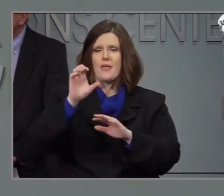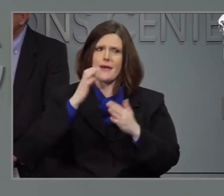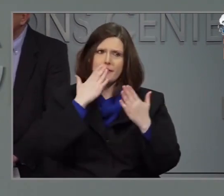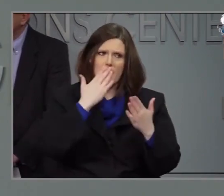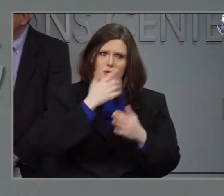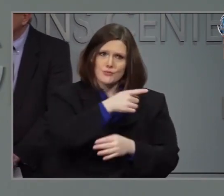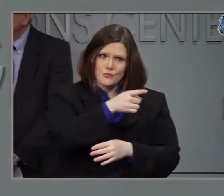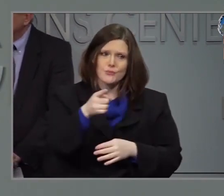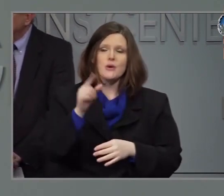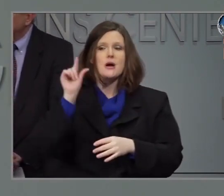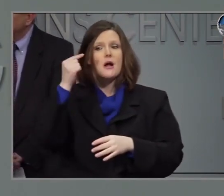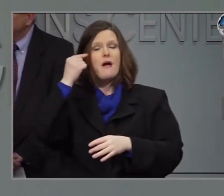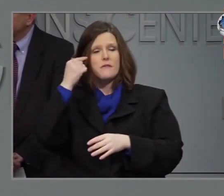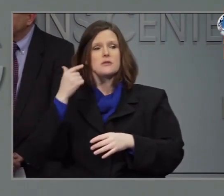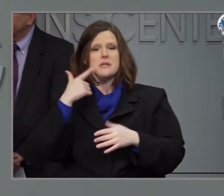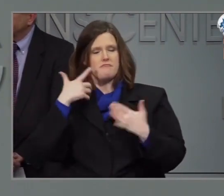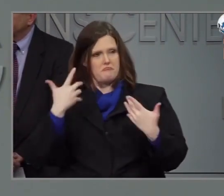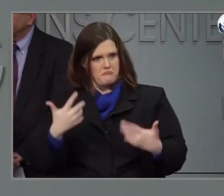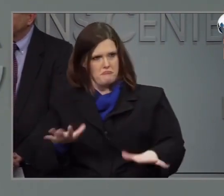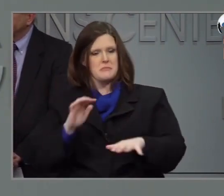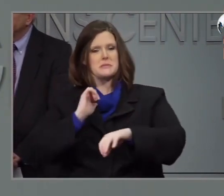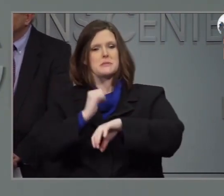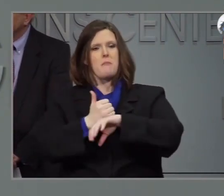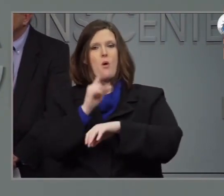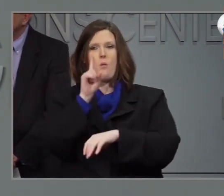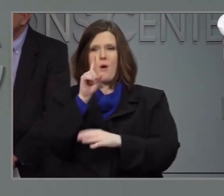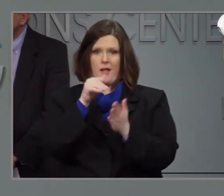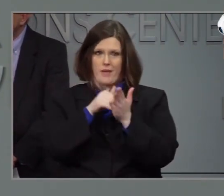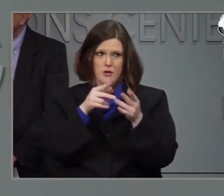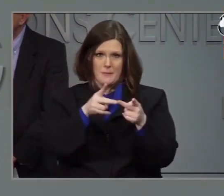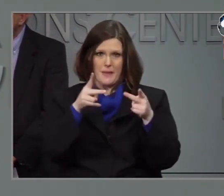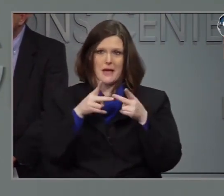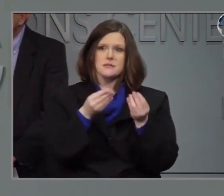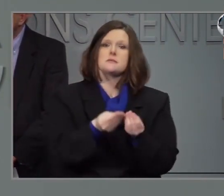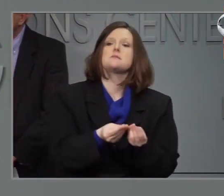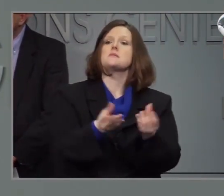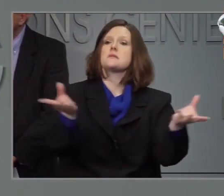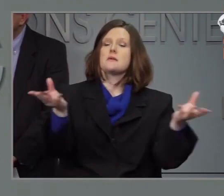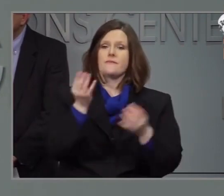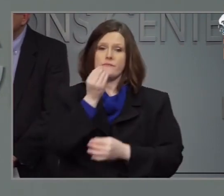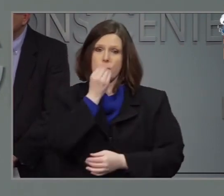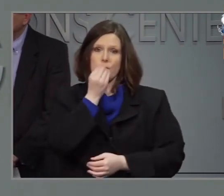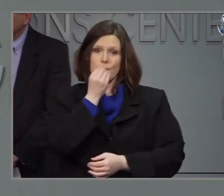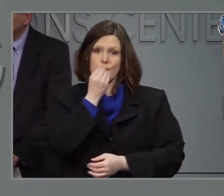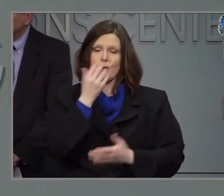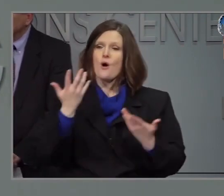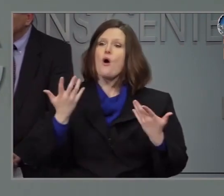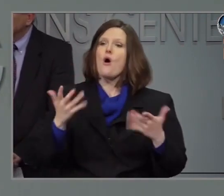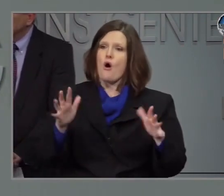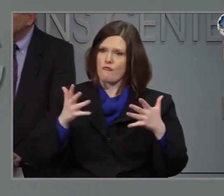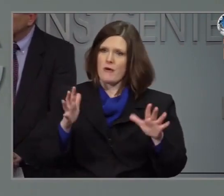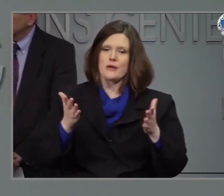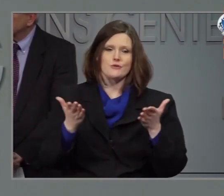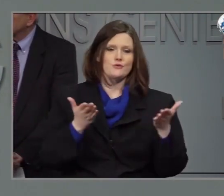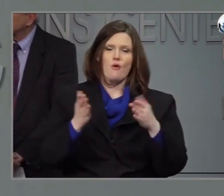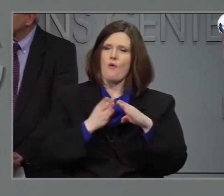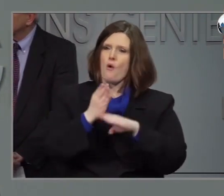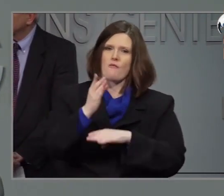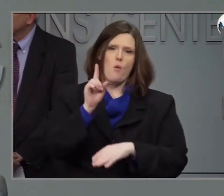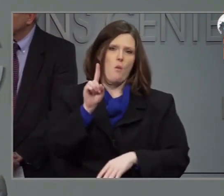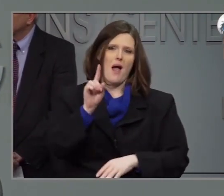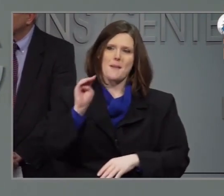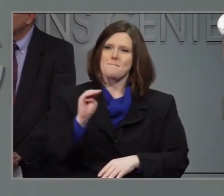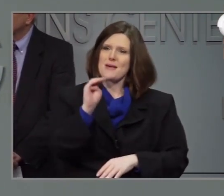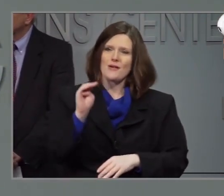como dijo el gobernador hemos ya establecido más de 1.000 sitios para entregar alimentos y hemos servido un